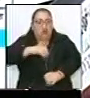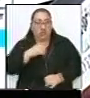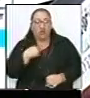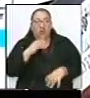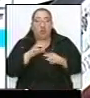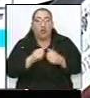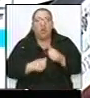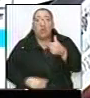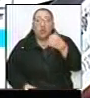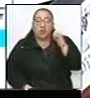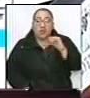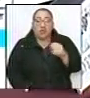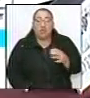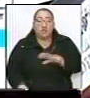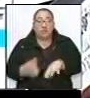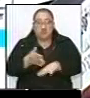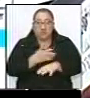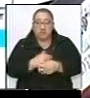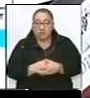con muy buen criterio lo que hizo fue